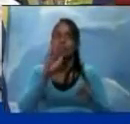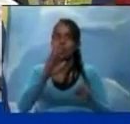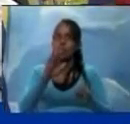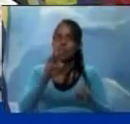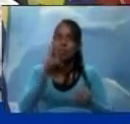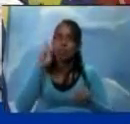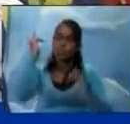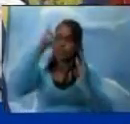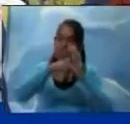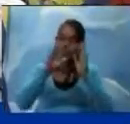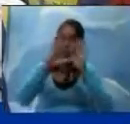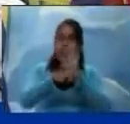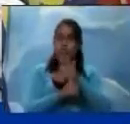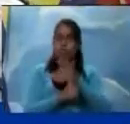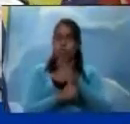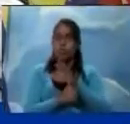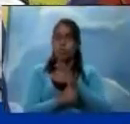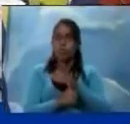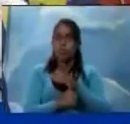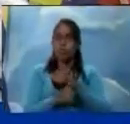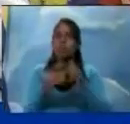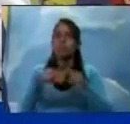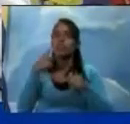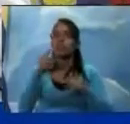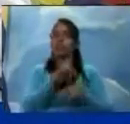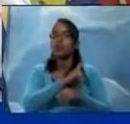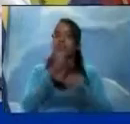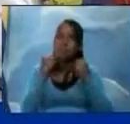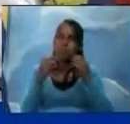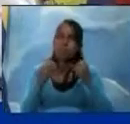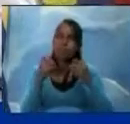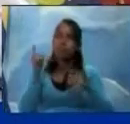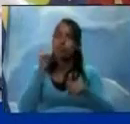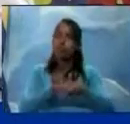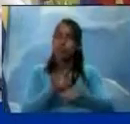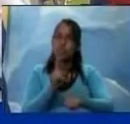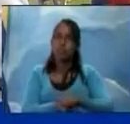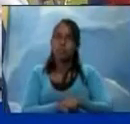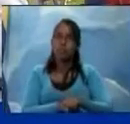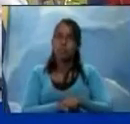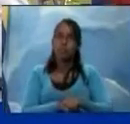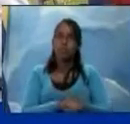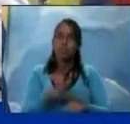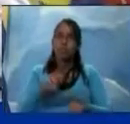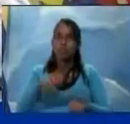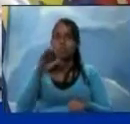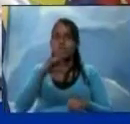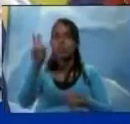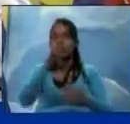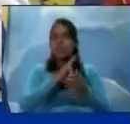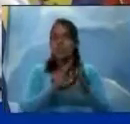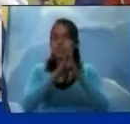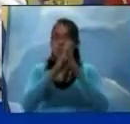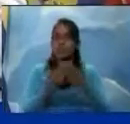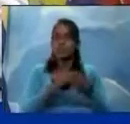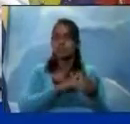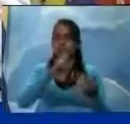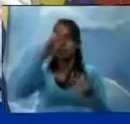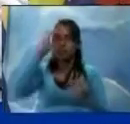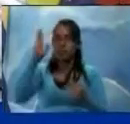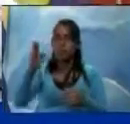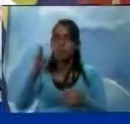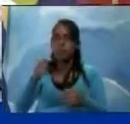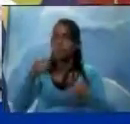a robar. Después de mucho tiempo, oiga, yo estoy leyendo la palabra de Dios. Después